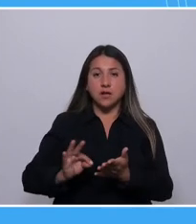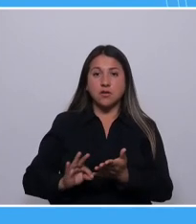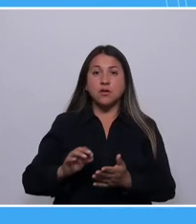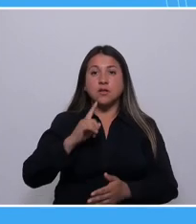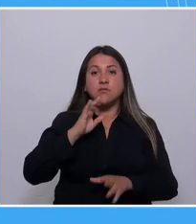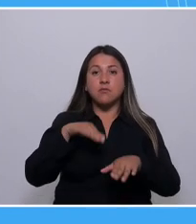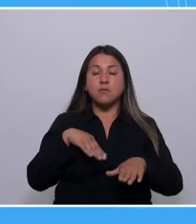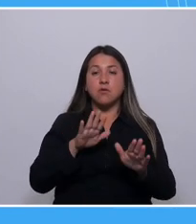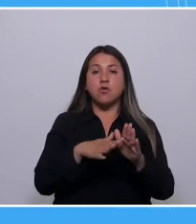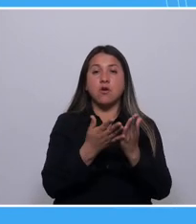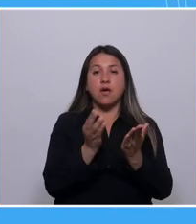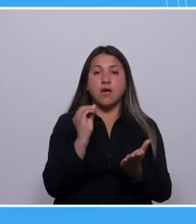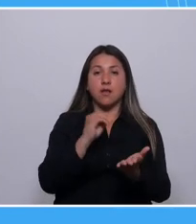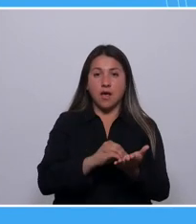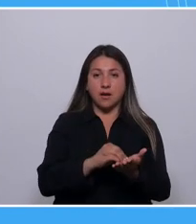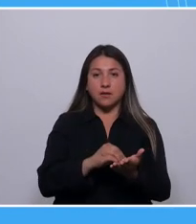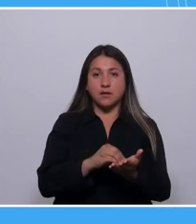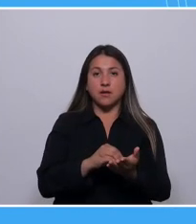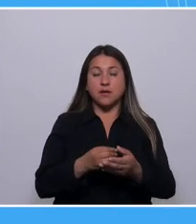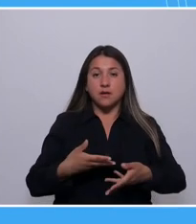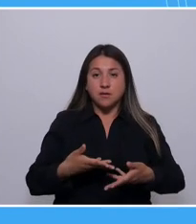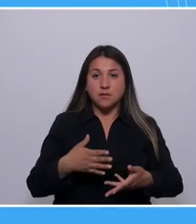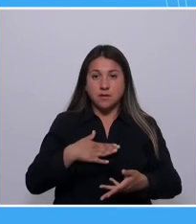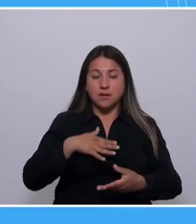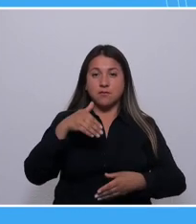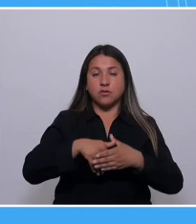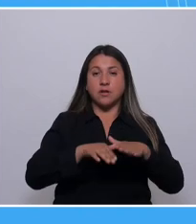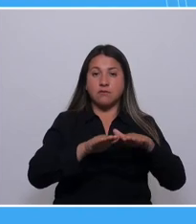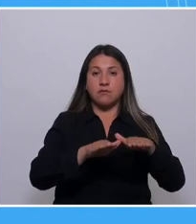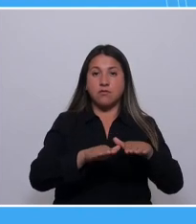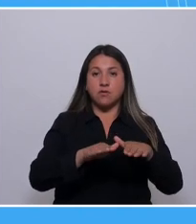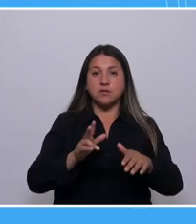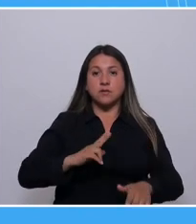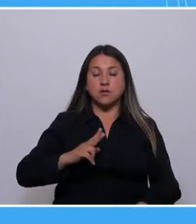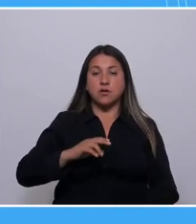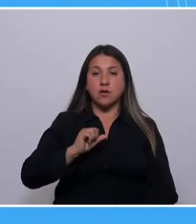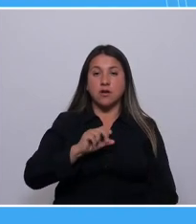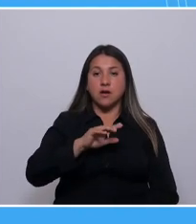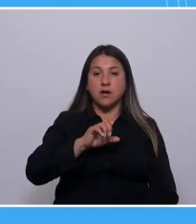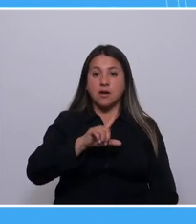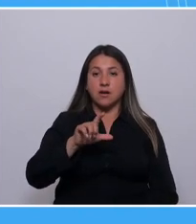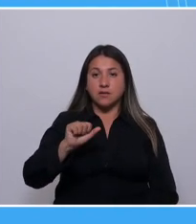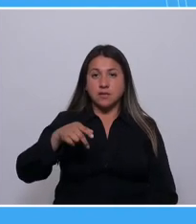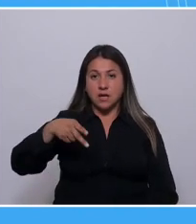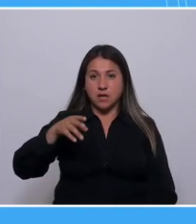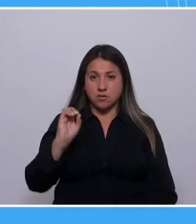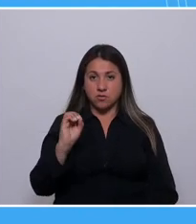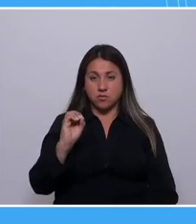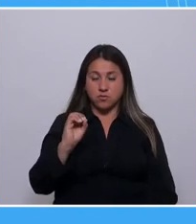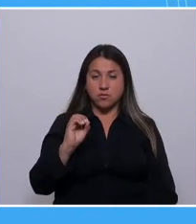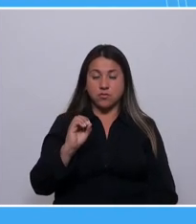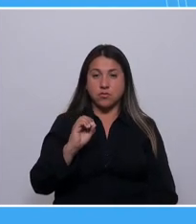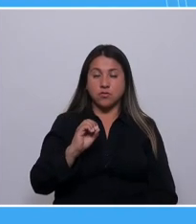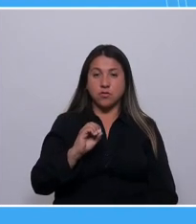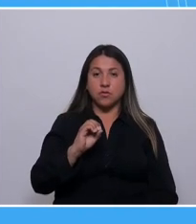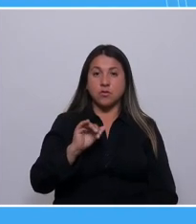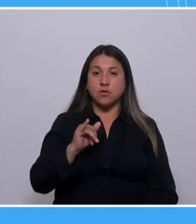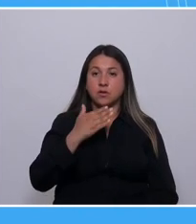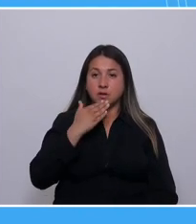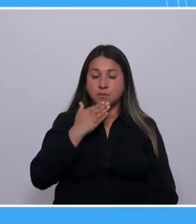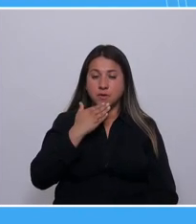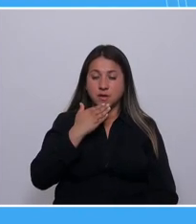en acta de la intención de voto a favor del señor Arellano y de la